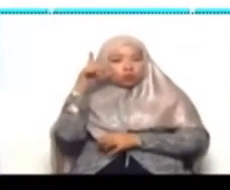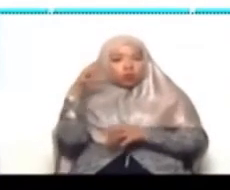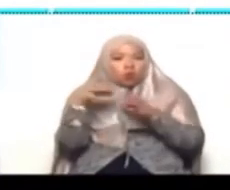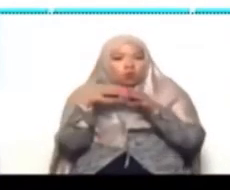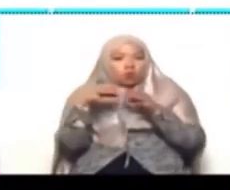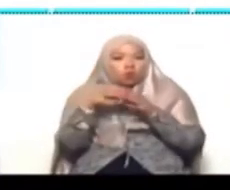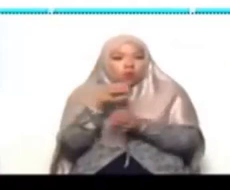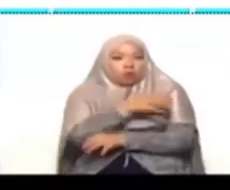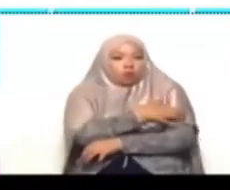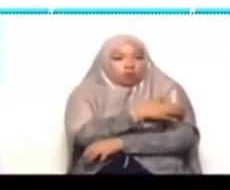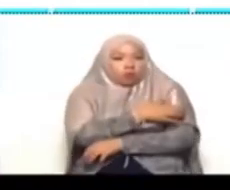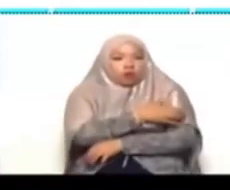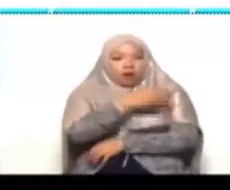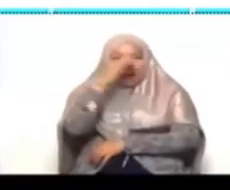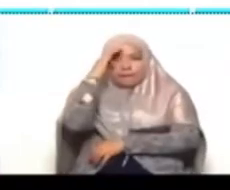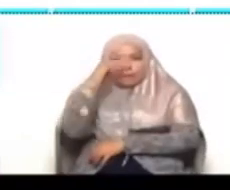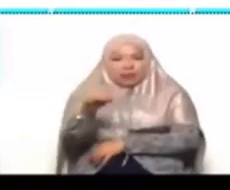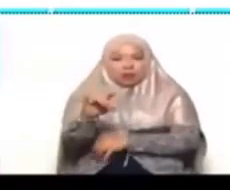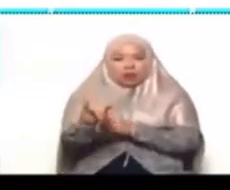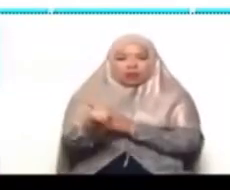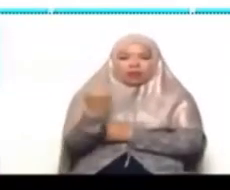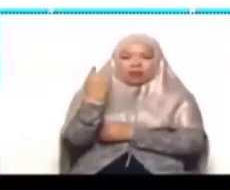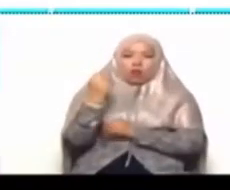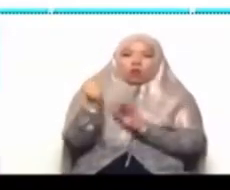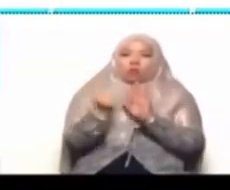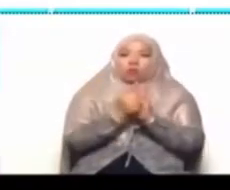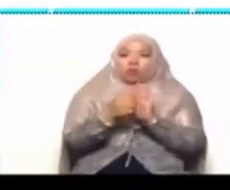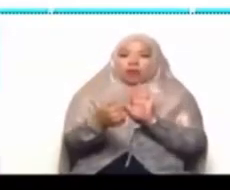un puñado de militares traidores y golpistas